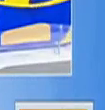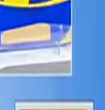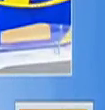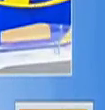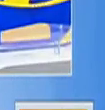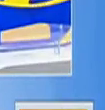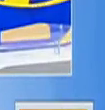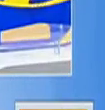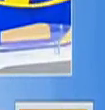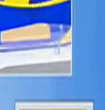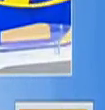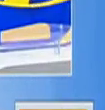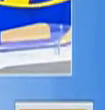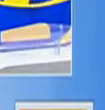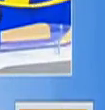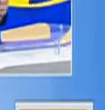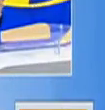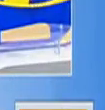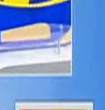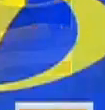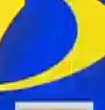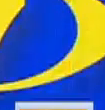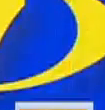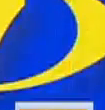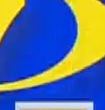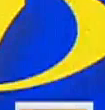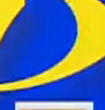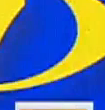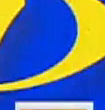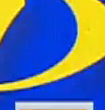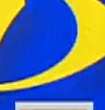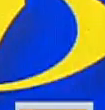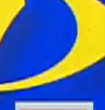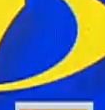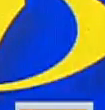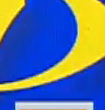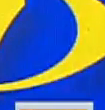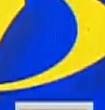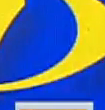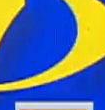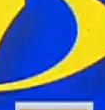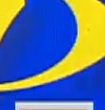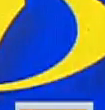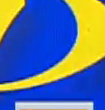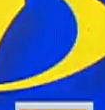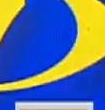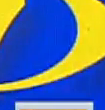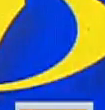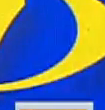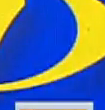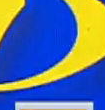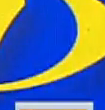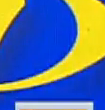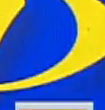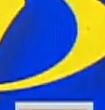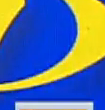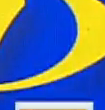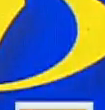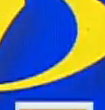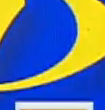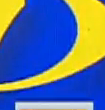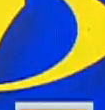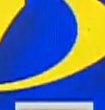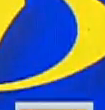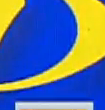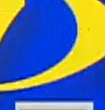Hola, ¿qué tal, Alejandra Mena? Buenas tardes. Buenas tardes, TN23. Continuamos con esta cobertura a nivel nacional. Seguimos trabajando para que usted esté informado de todo